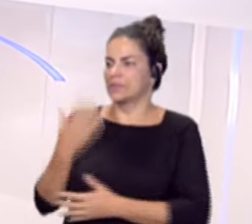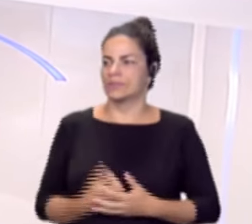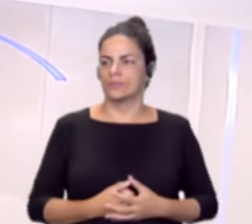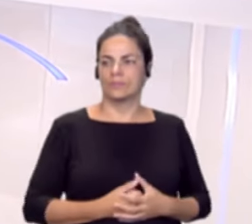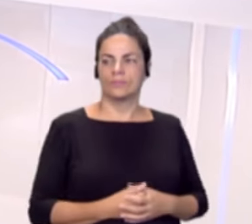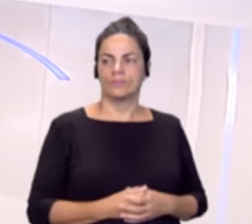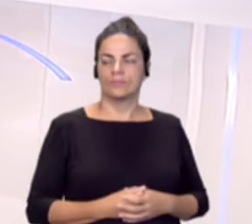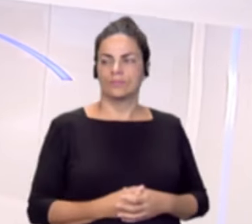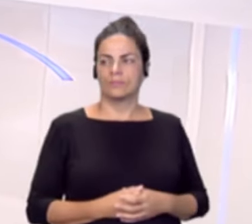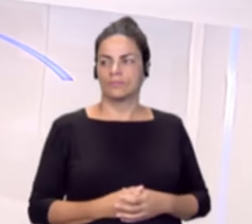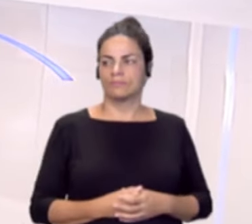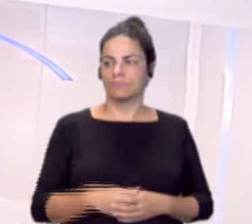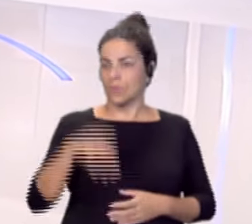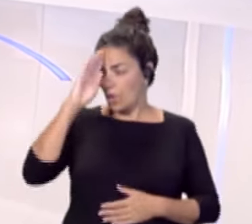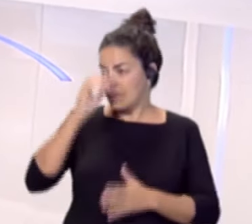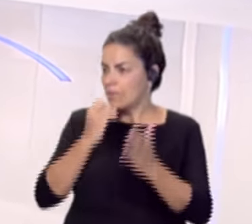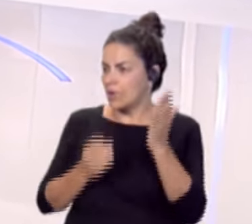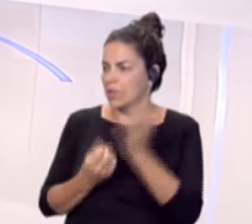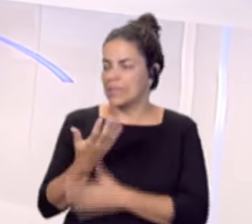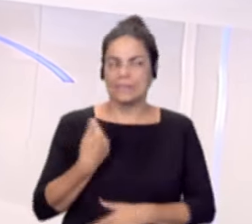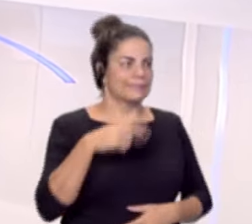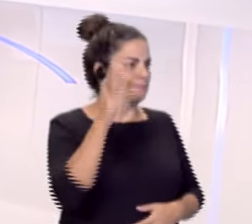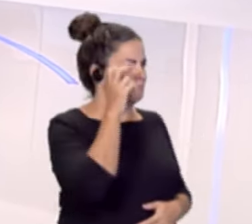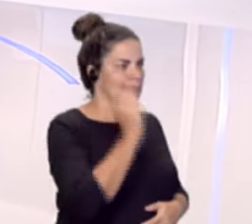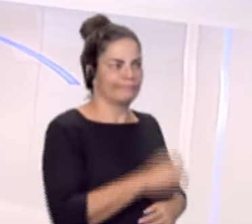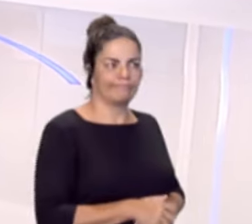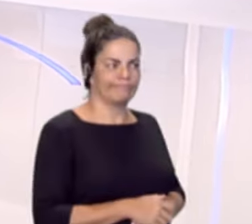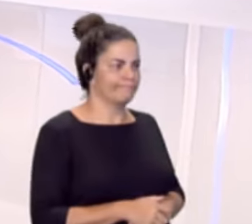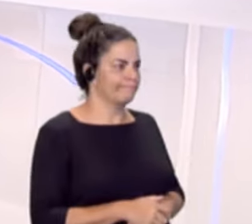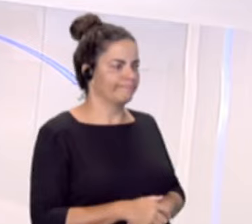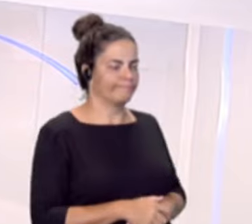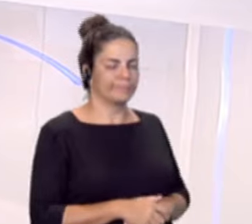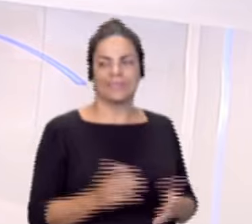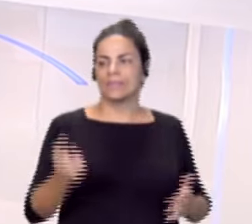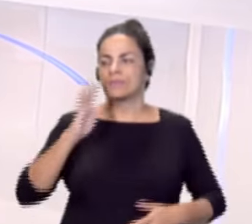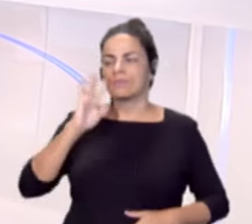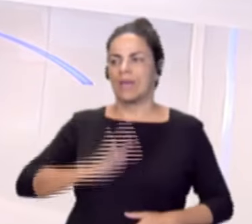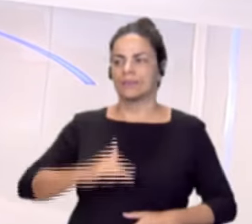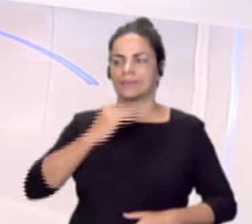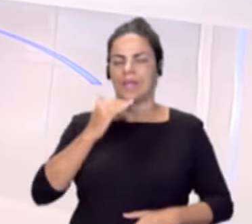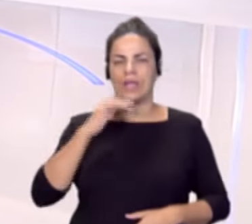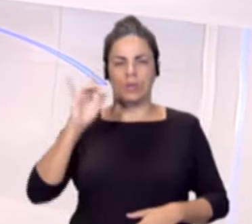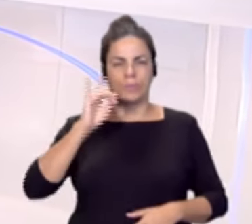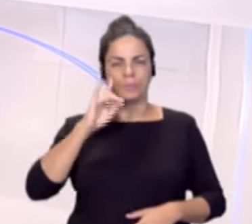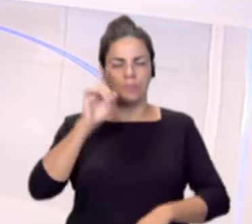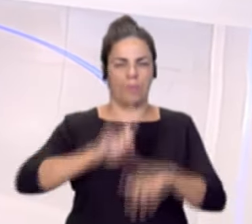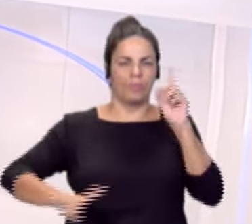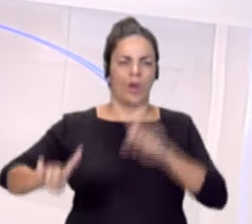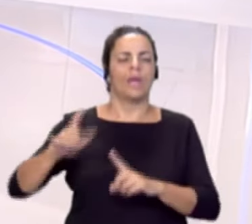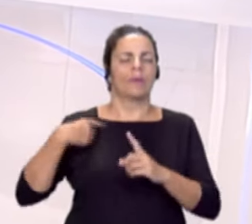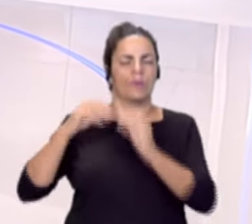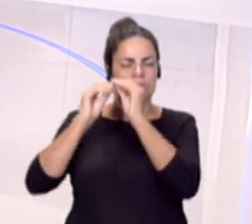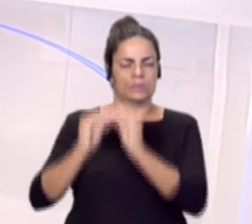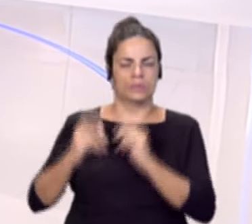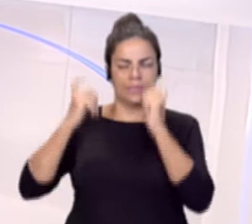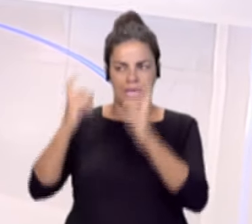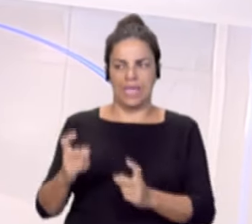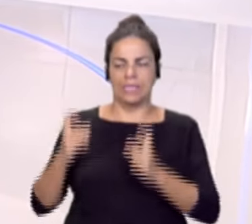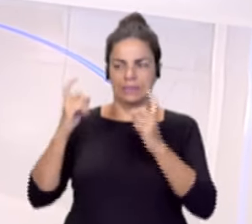¿Si nos escucha, señor Hola, Velázquez? Buenos días. No, sigo sin escuchar. Bueno. Parece ser que tiene algún problema. Vamos a intentar arreglar